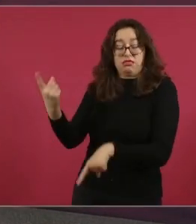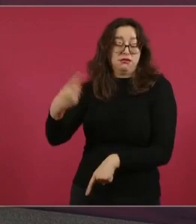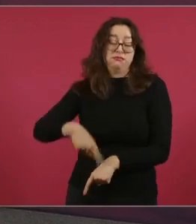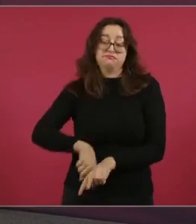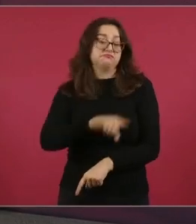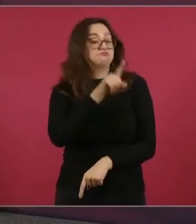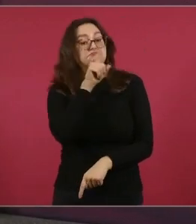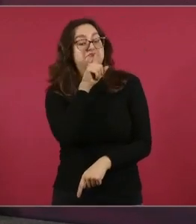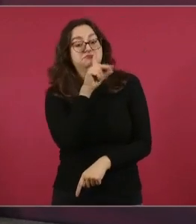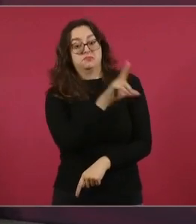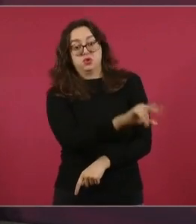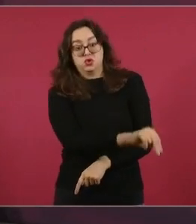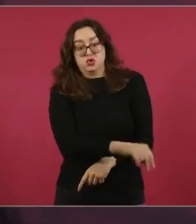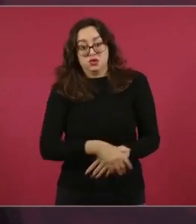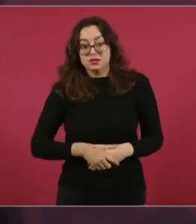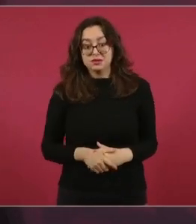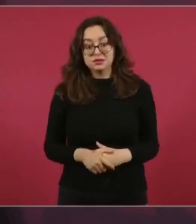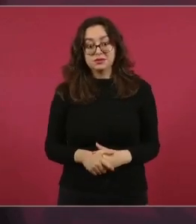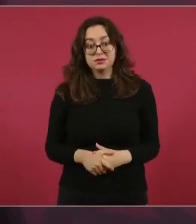Y me dicen,